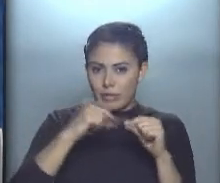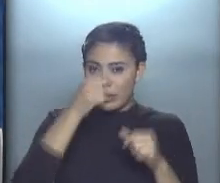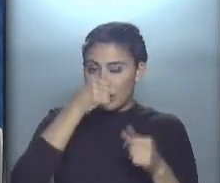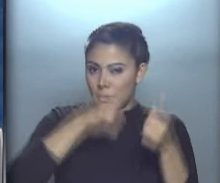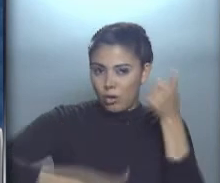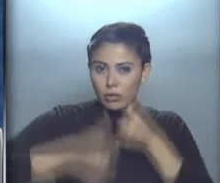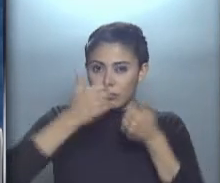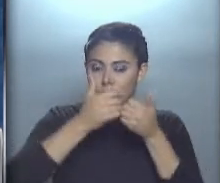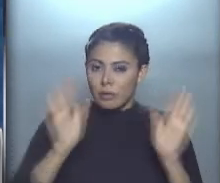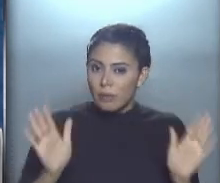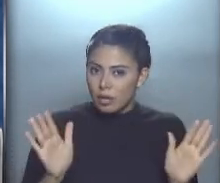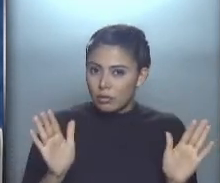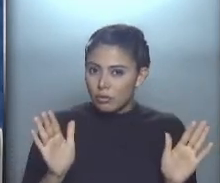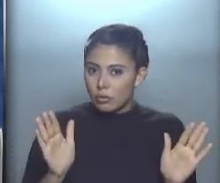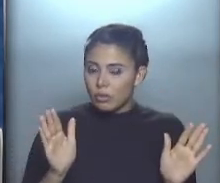de apertura